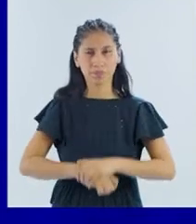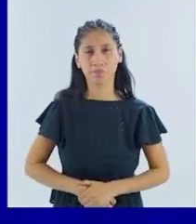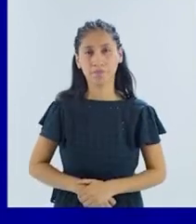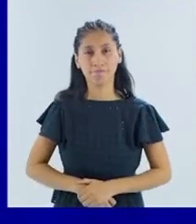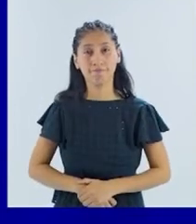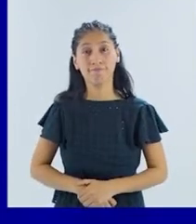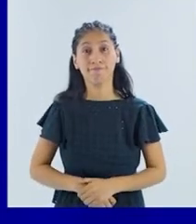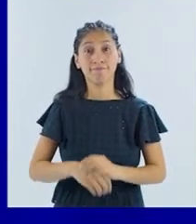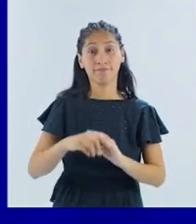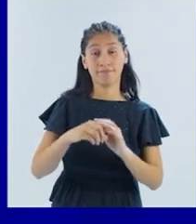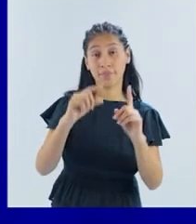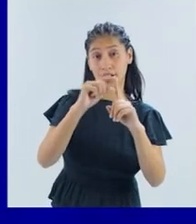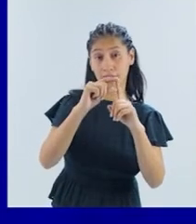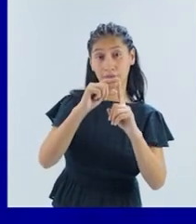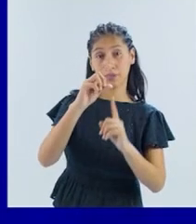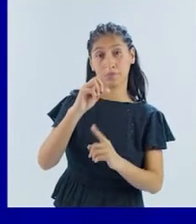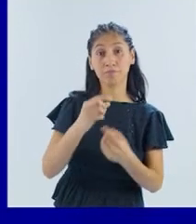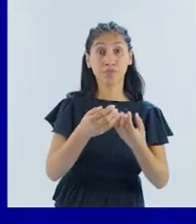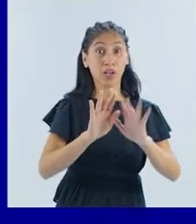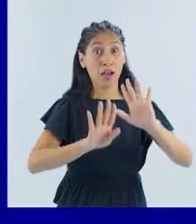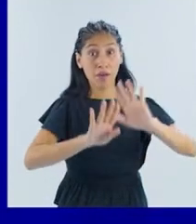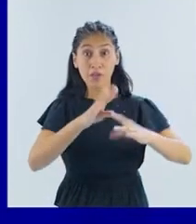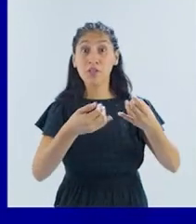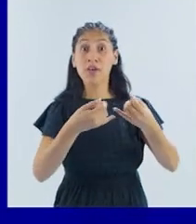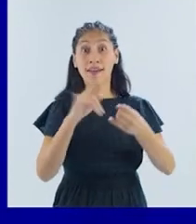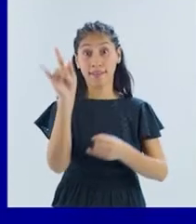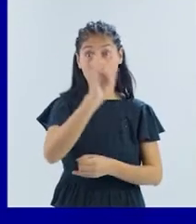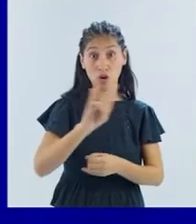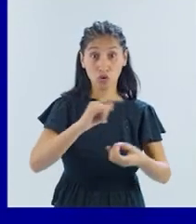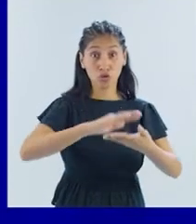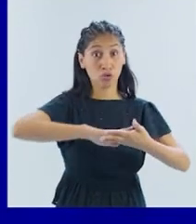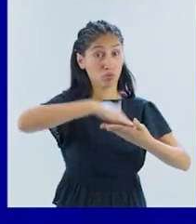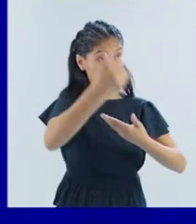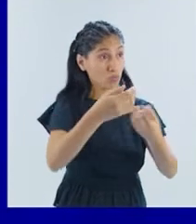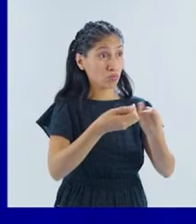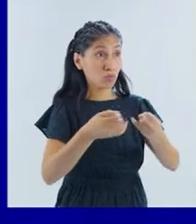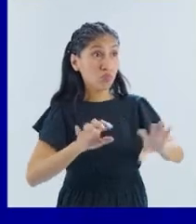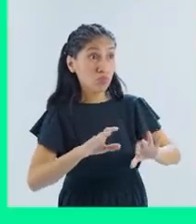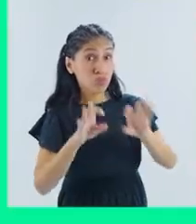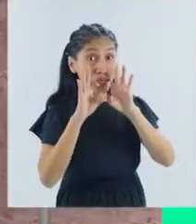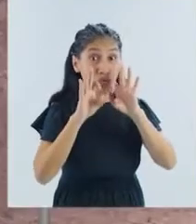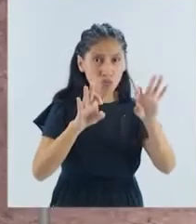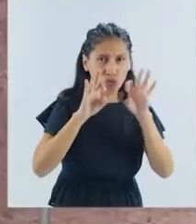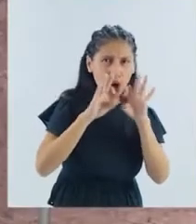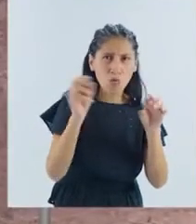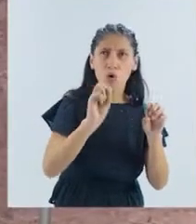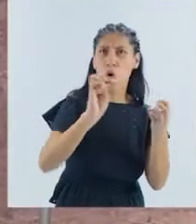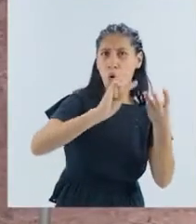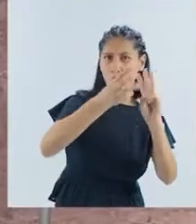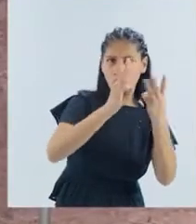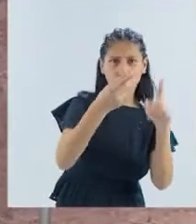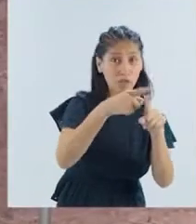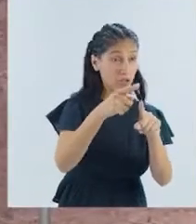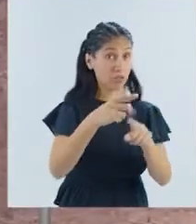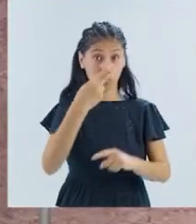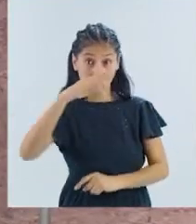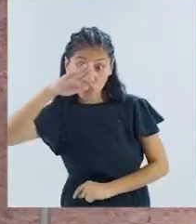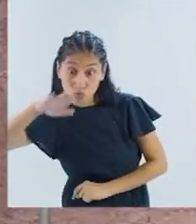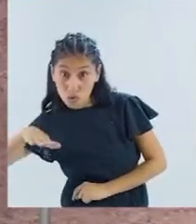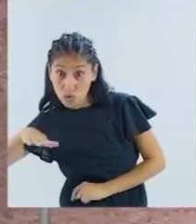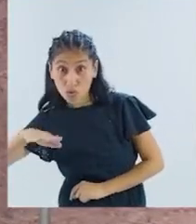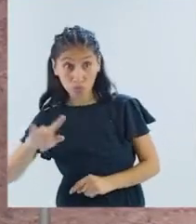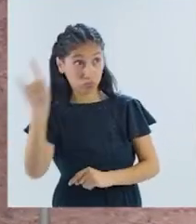el siguiente. Desventajas en el uso de las redes sociales por parte de menores de edad. No olvidemos que